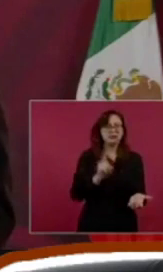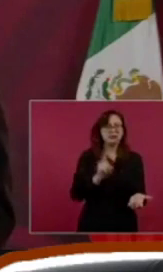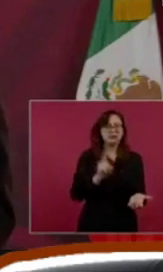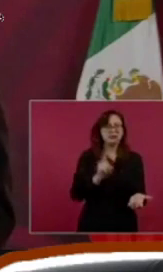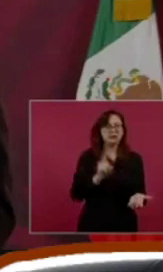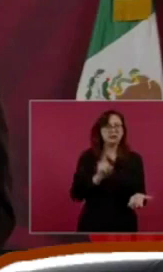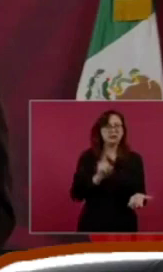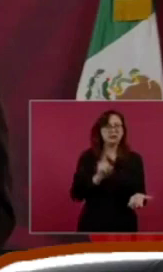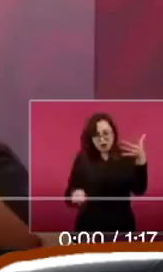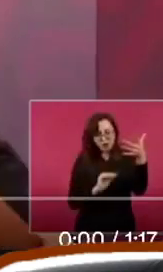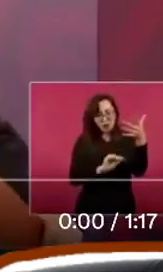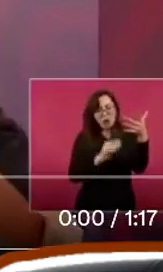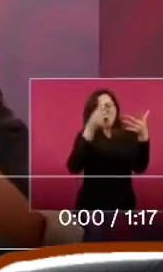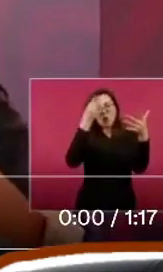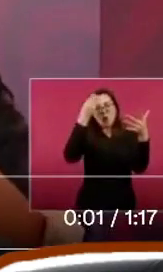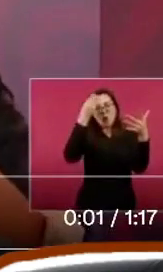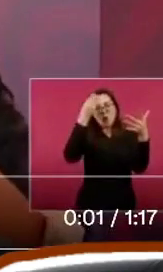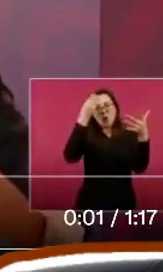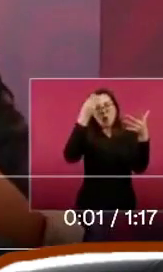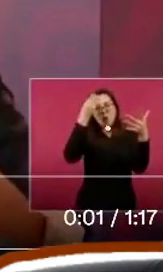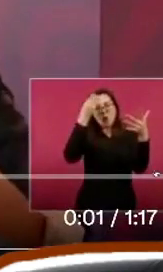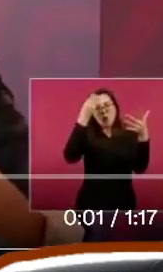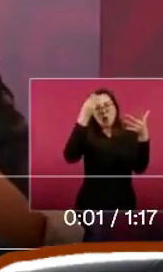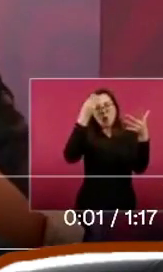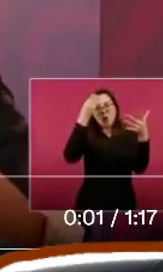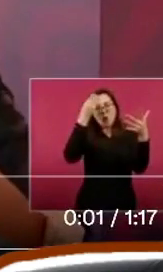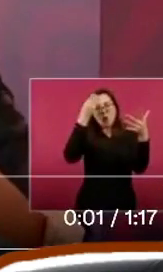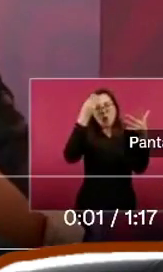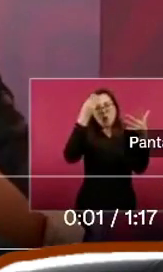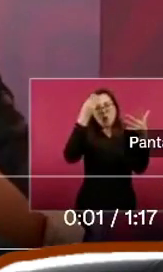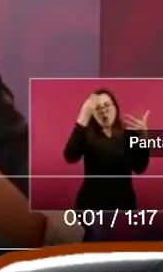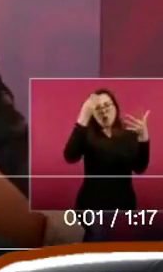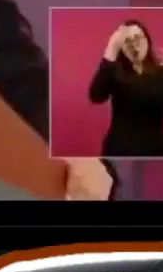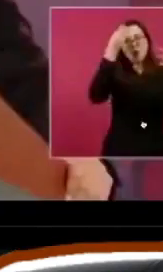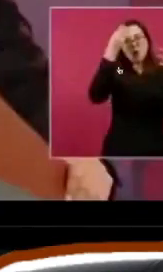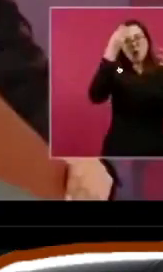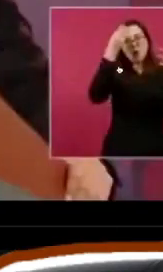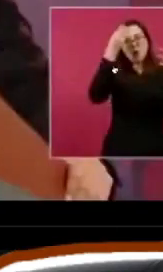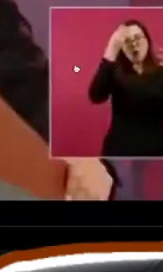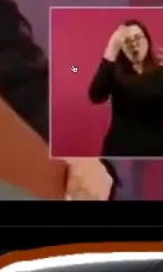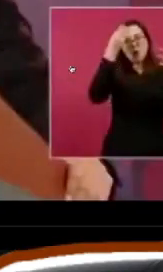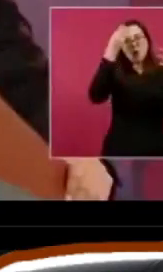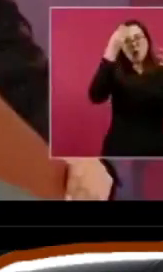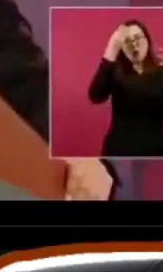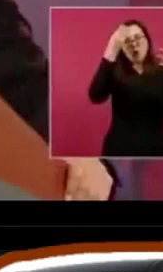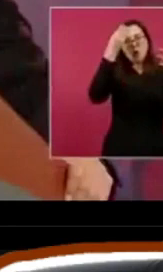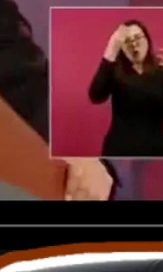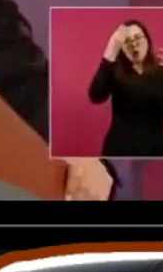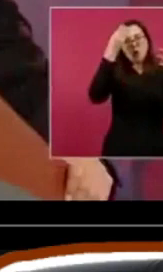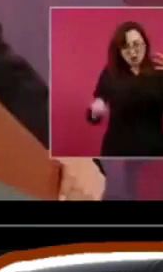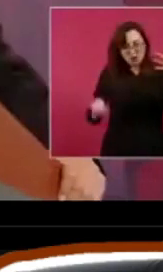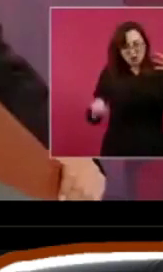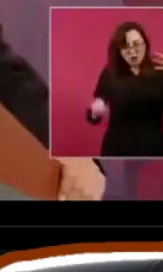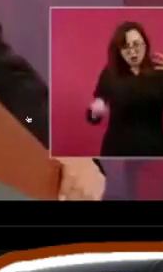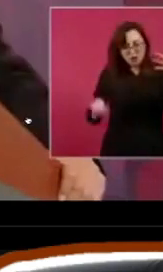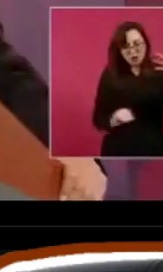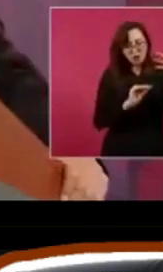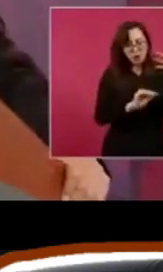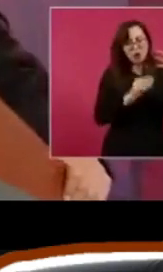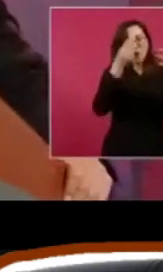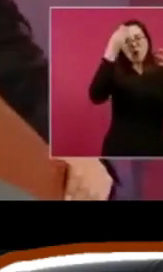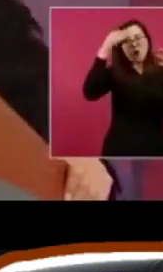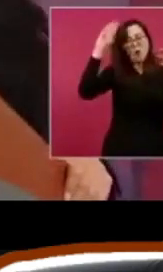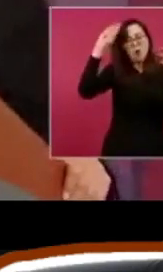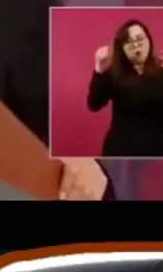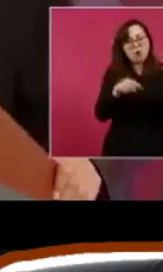Jamás en su vida ha leído un libro de historia. Vamos. No pueden. ¡Ey, no pueden! Vamos a ver lo que te estoy diciendo. No pueden. Vamos a ver qué dice López Obrador.